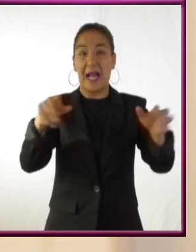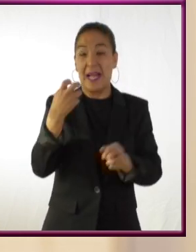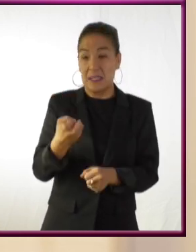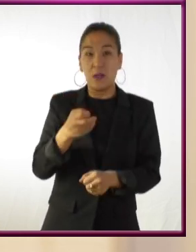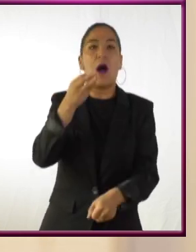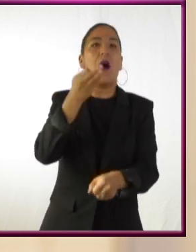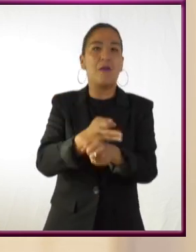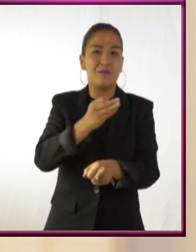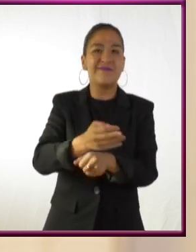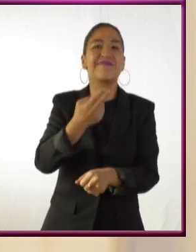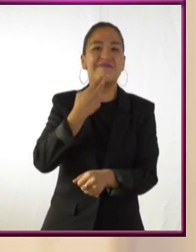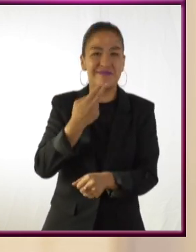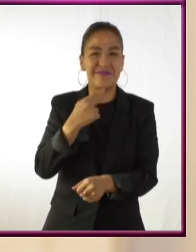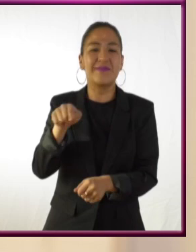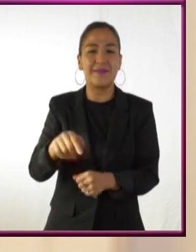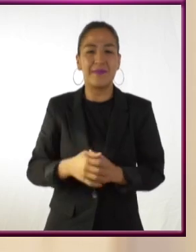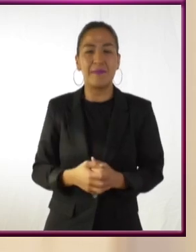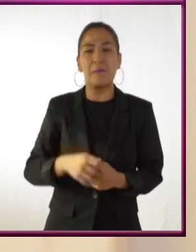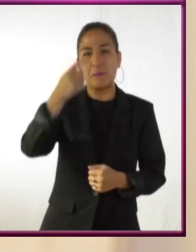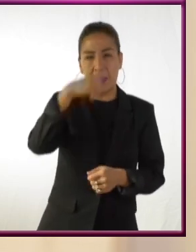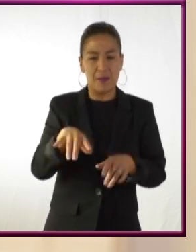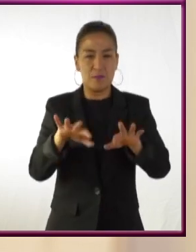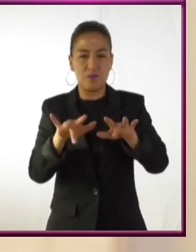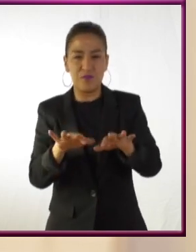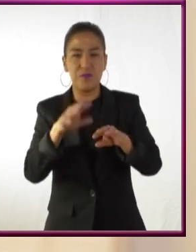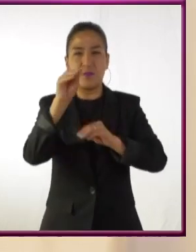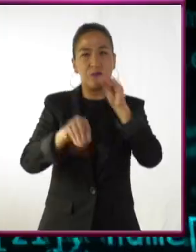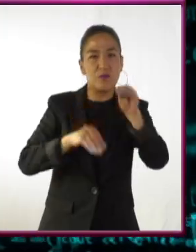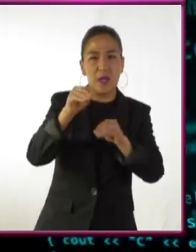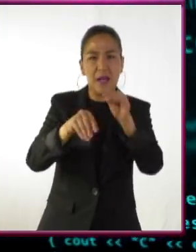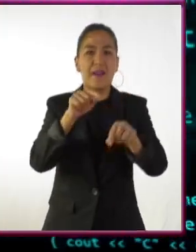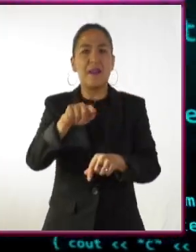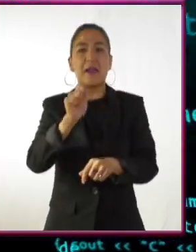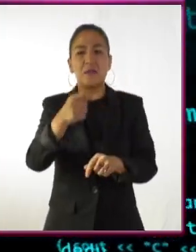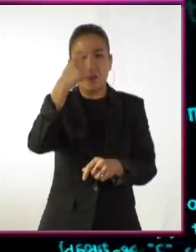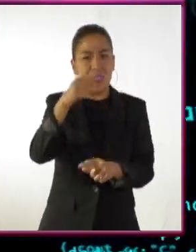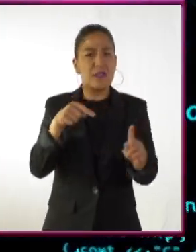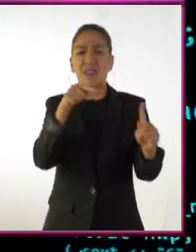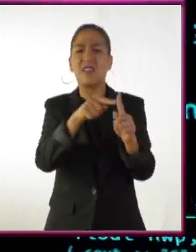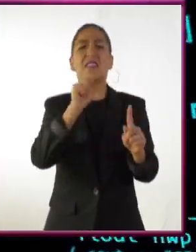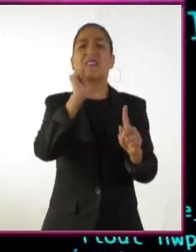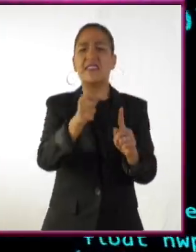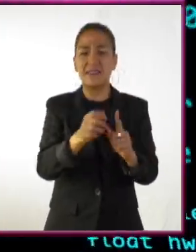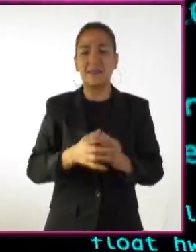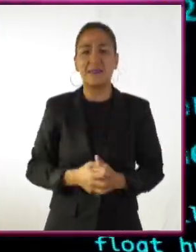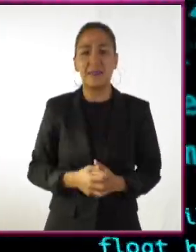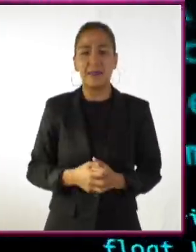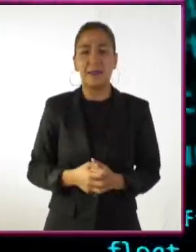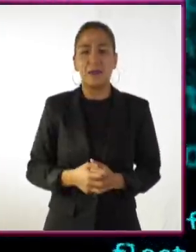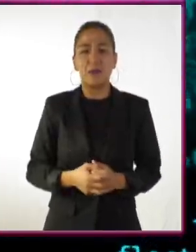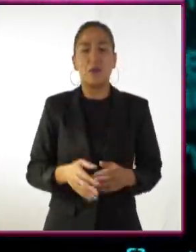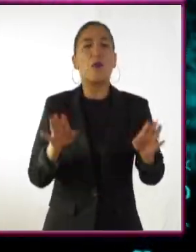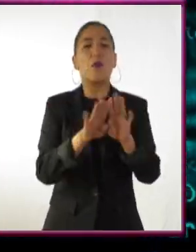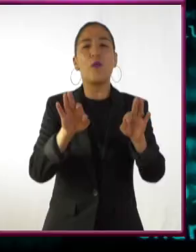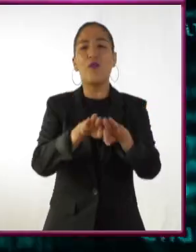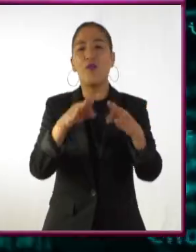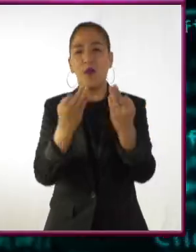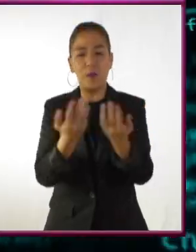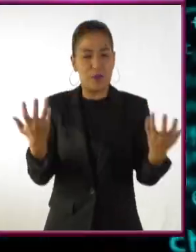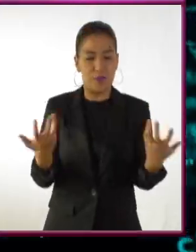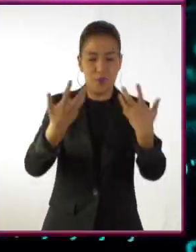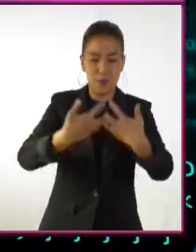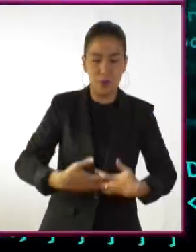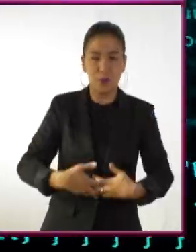utilizada incluso en la actualidad en lenguajes de programación, en donde podemos especificar también los